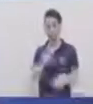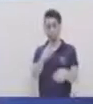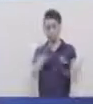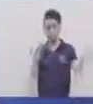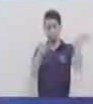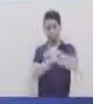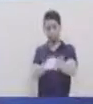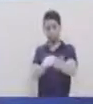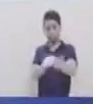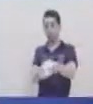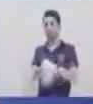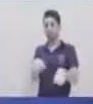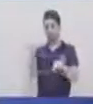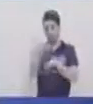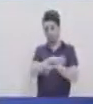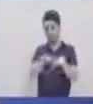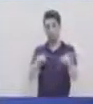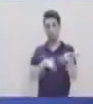Vemos el cambio.